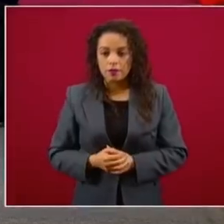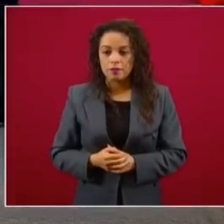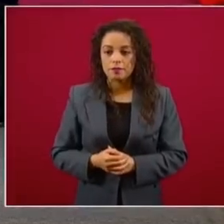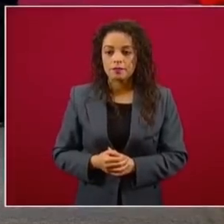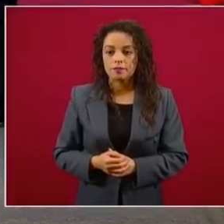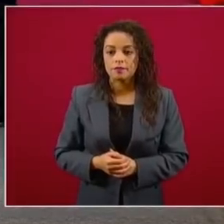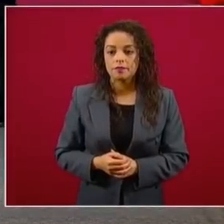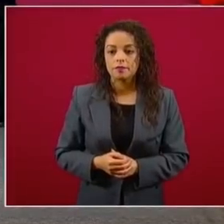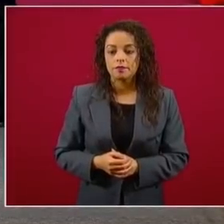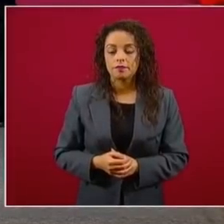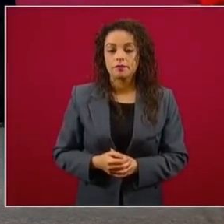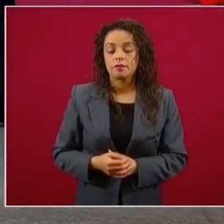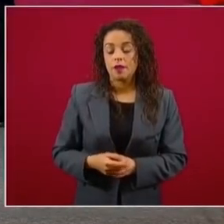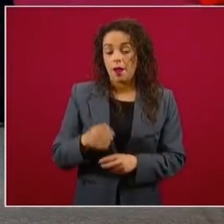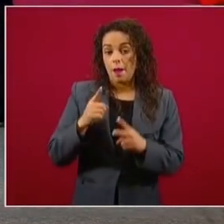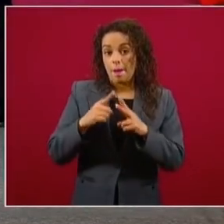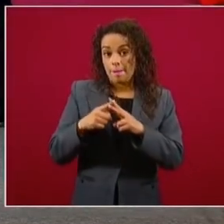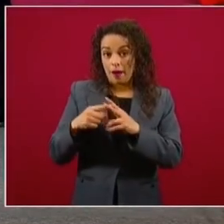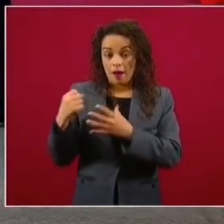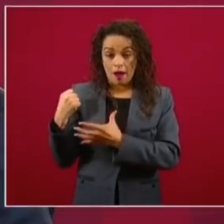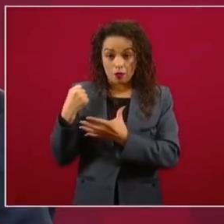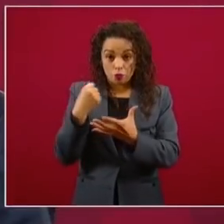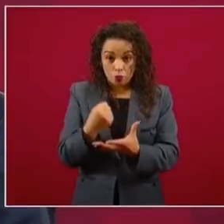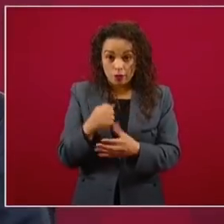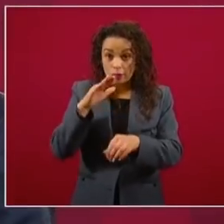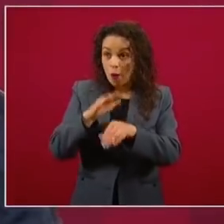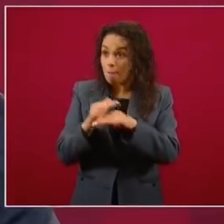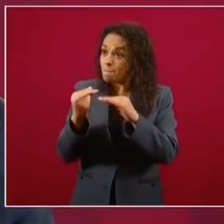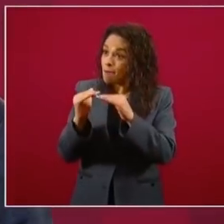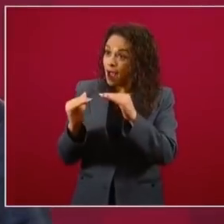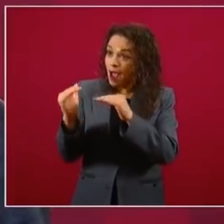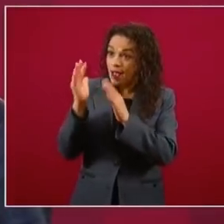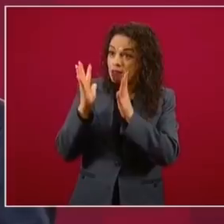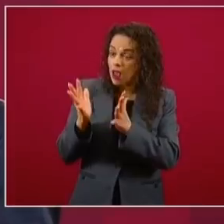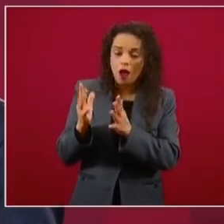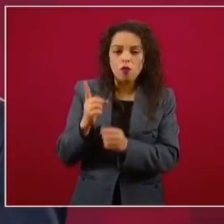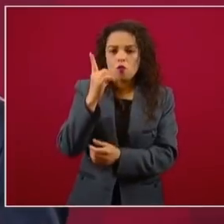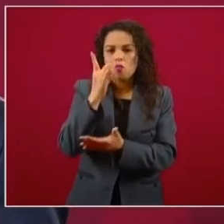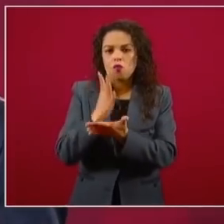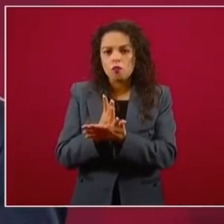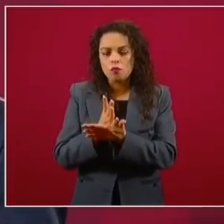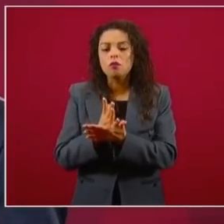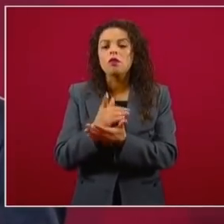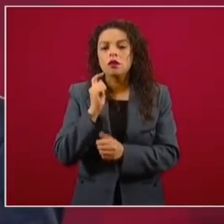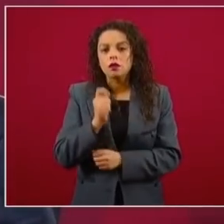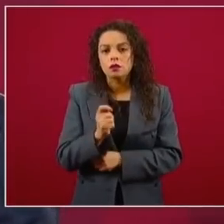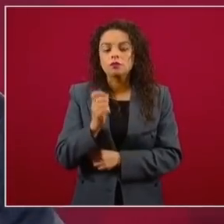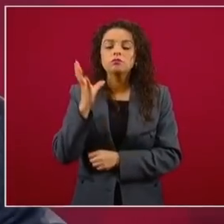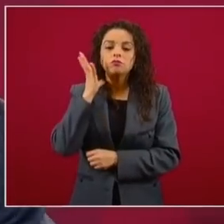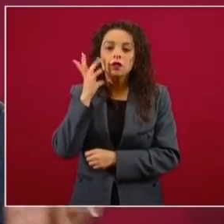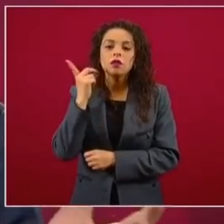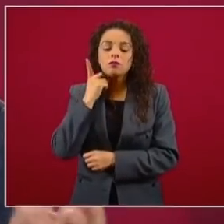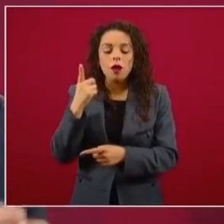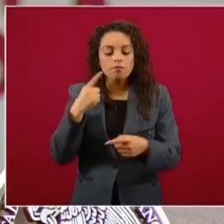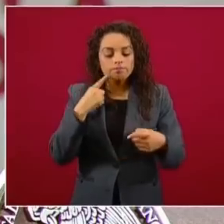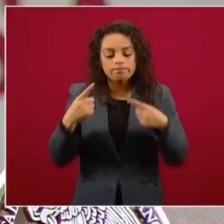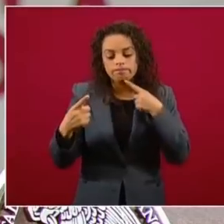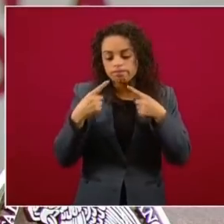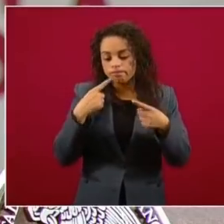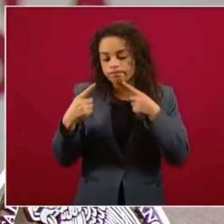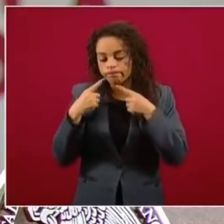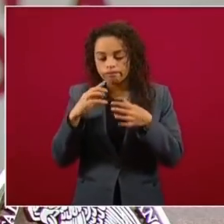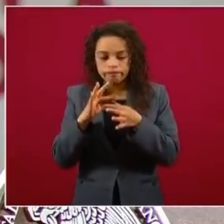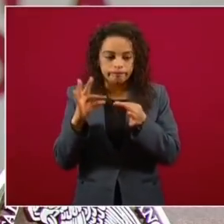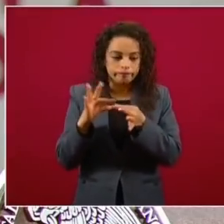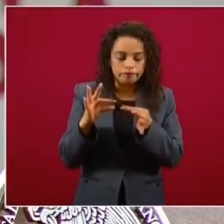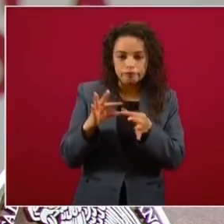más allá de lo que ya se aprobó de ingresos, el presupuesto únicamente se discute en la Cámara de Diputados. Así es que hay un